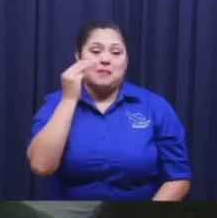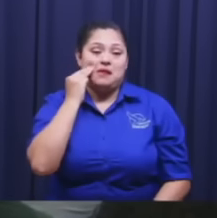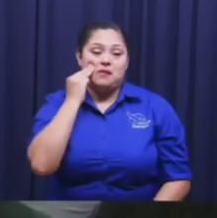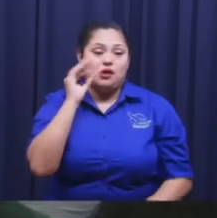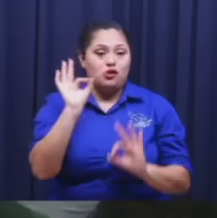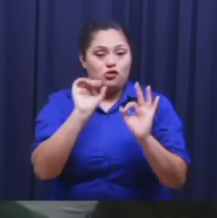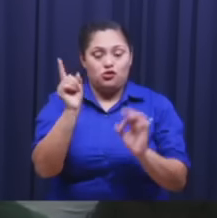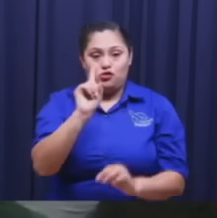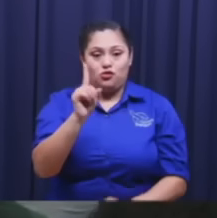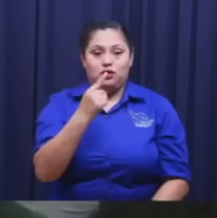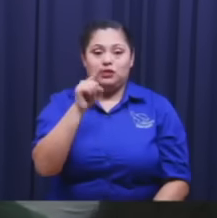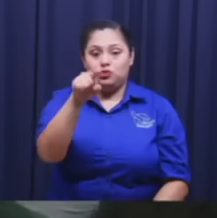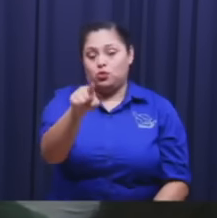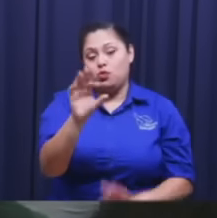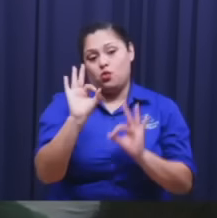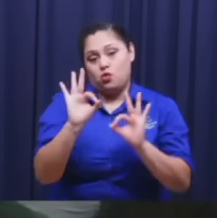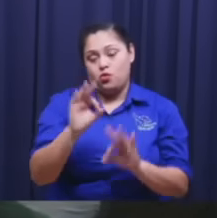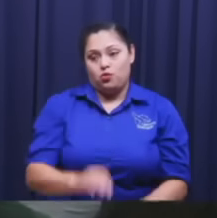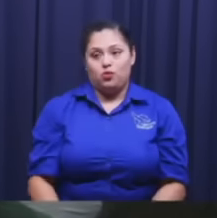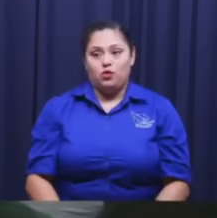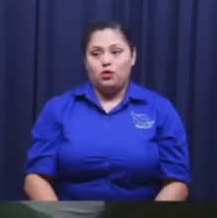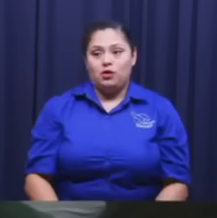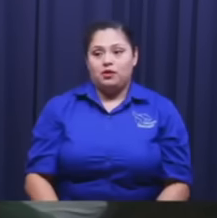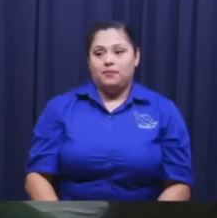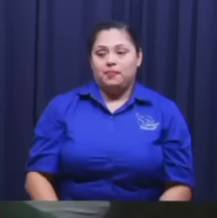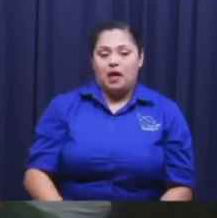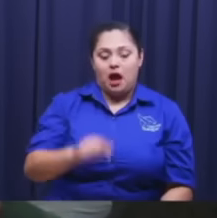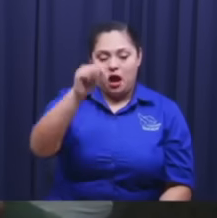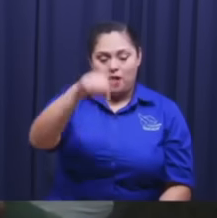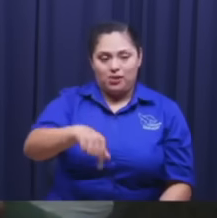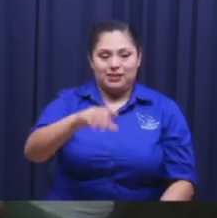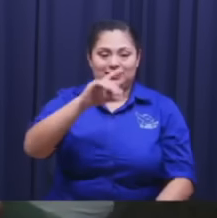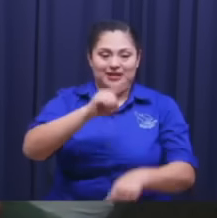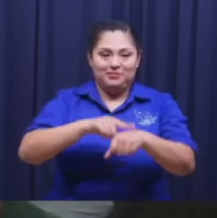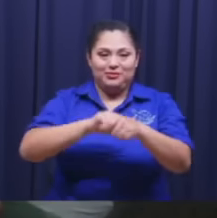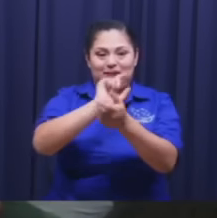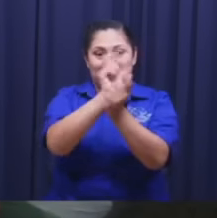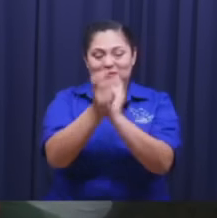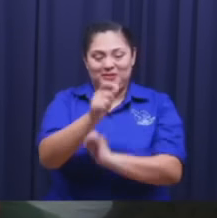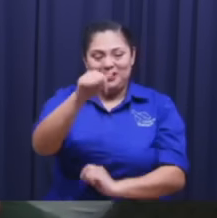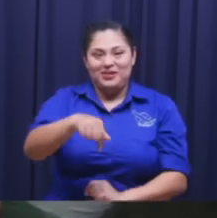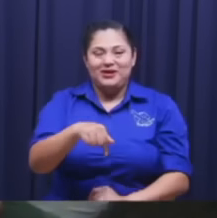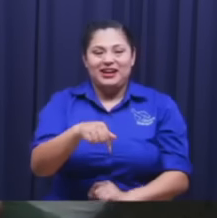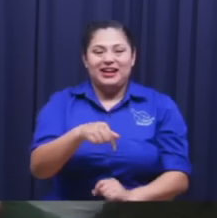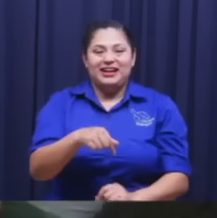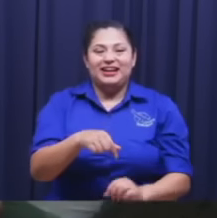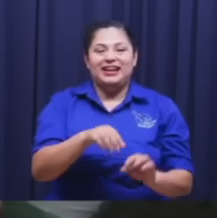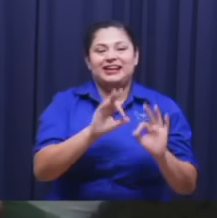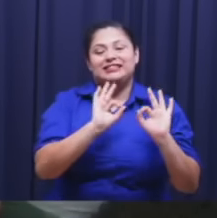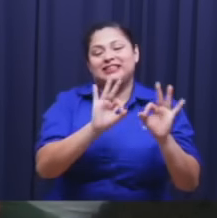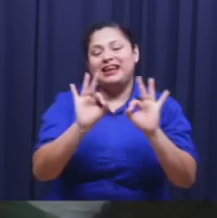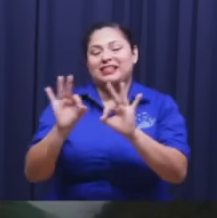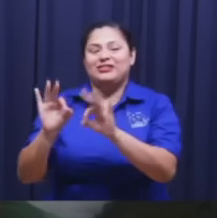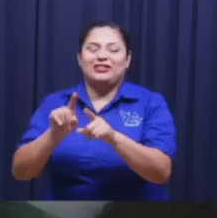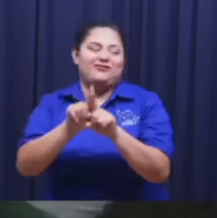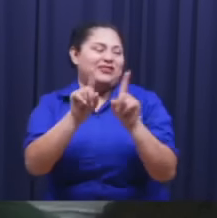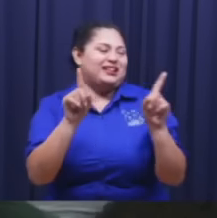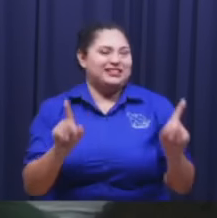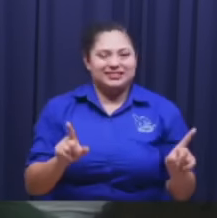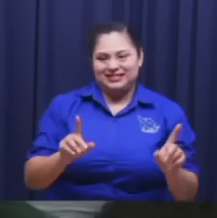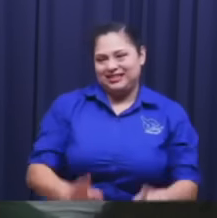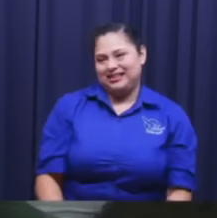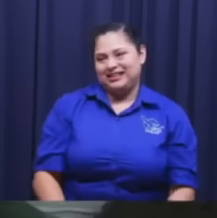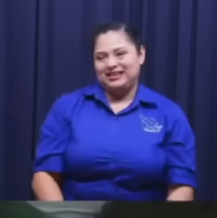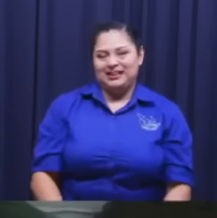¿Sí o no? Ya el tiempo cambió y ahora hasta de vos, ¿va? Mira, vos viejo, mi